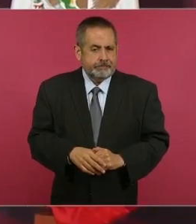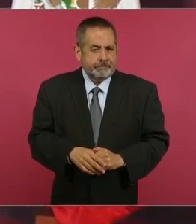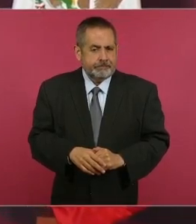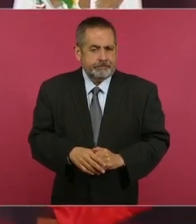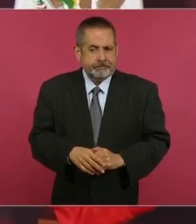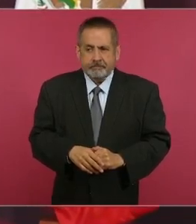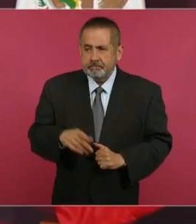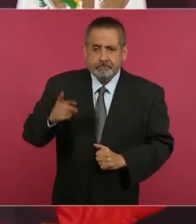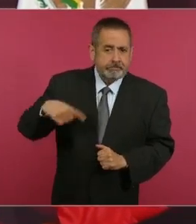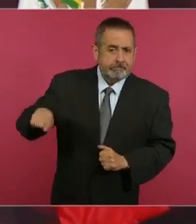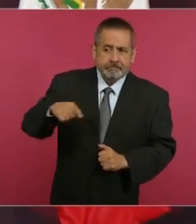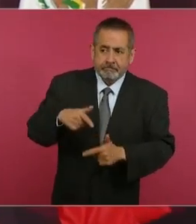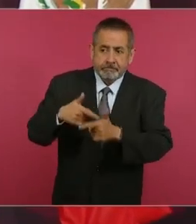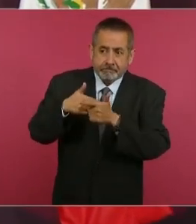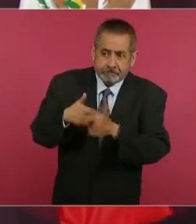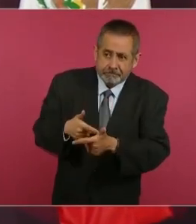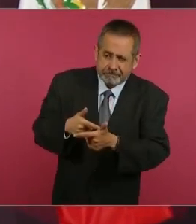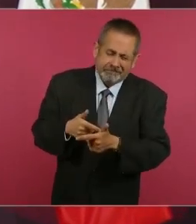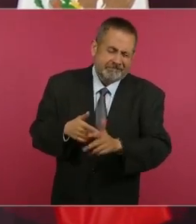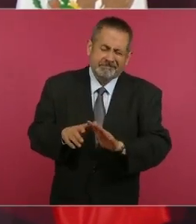siga